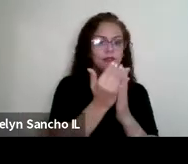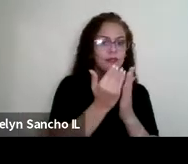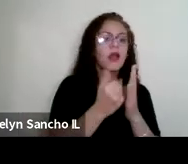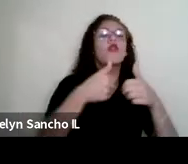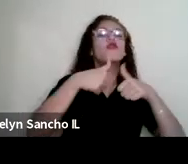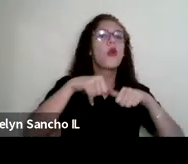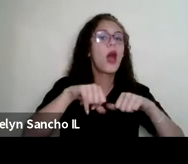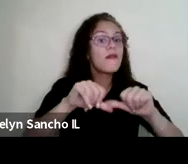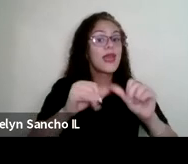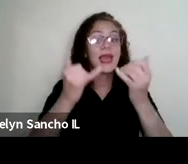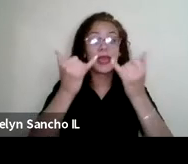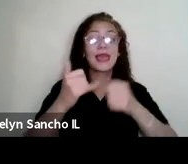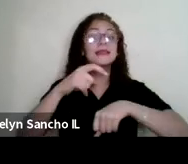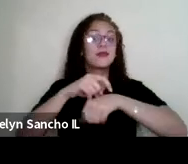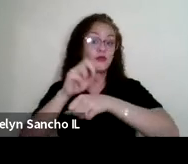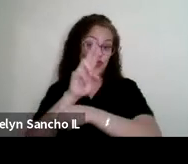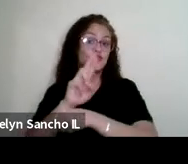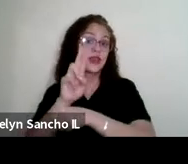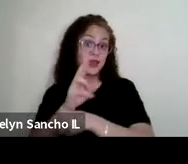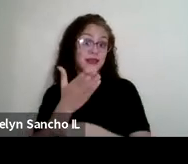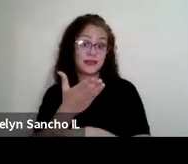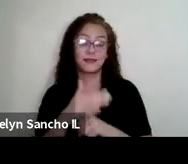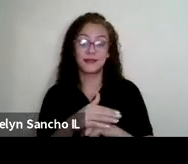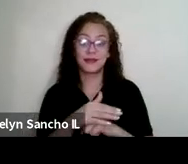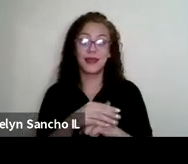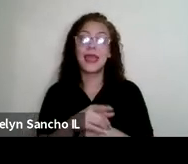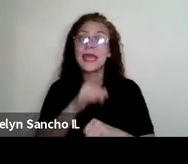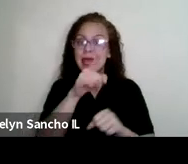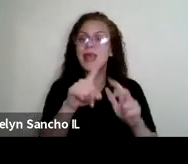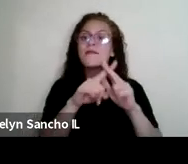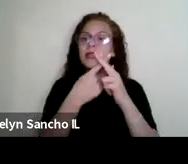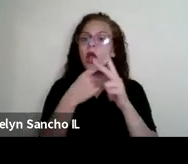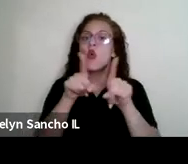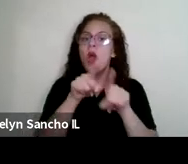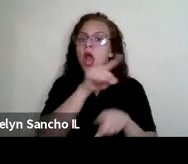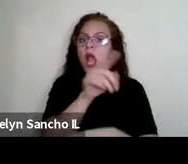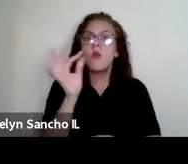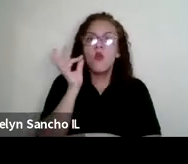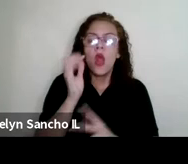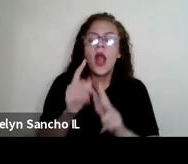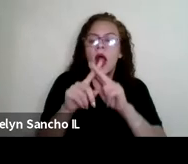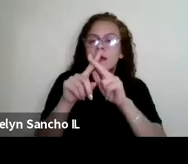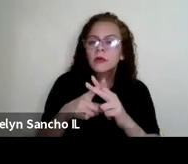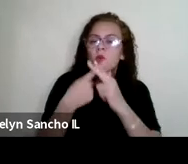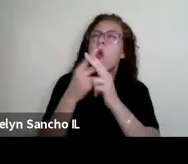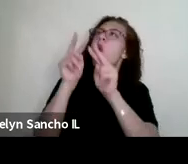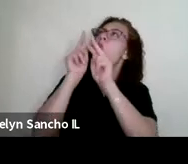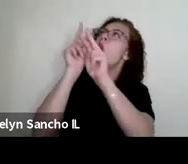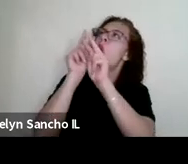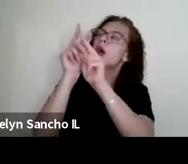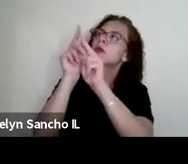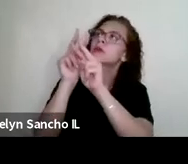todavía en este momento se utilizan. Empezaron también ellas a partir de la observación